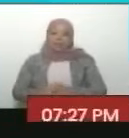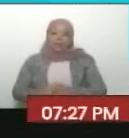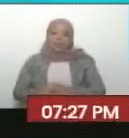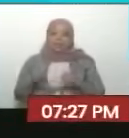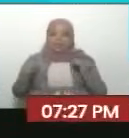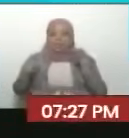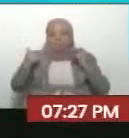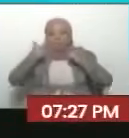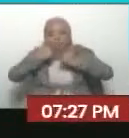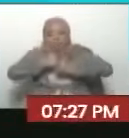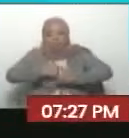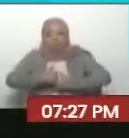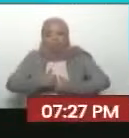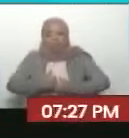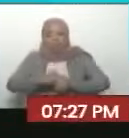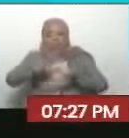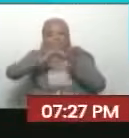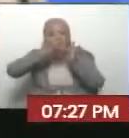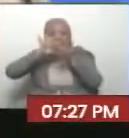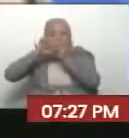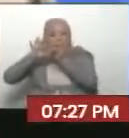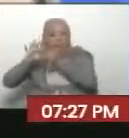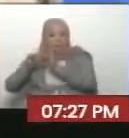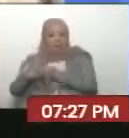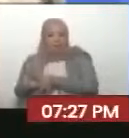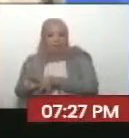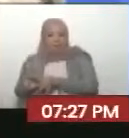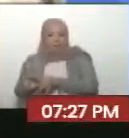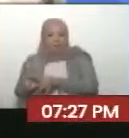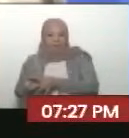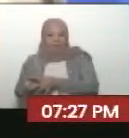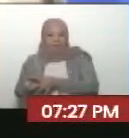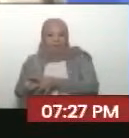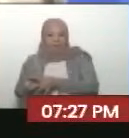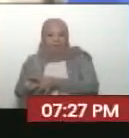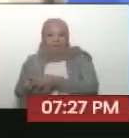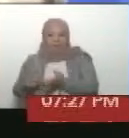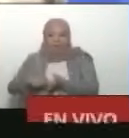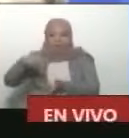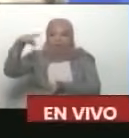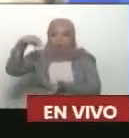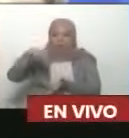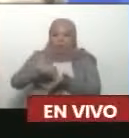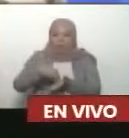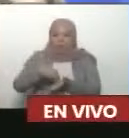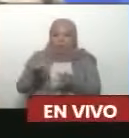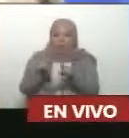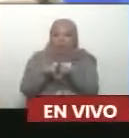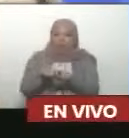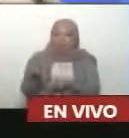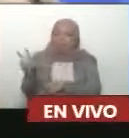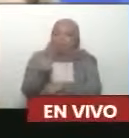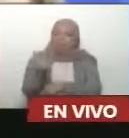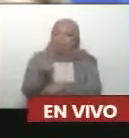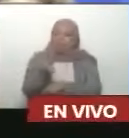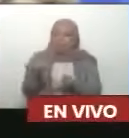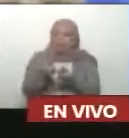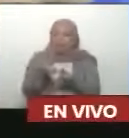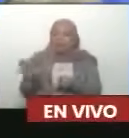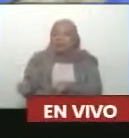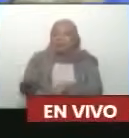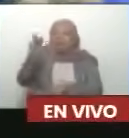su chaqueta olímpica también, Karina. Bueno, los saltos de Yulimar son también los saltos de Venezuela. Así es. Sí.